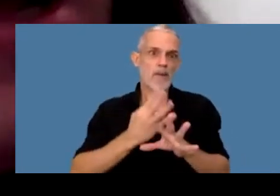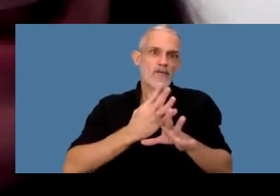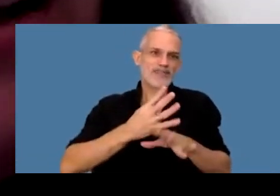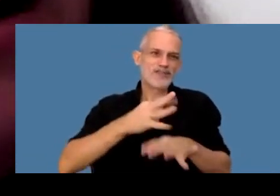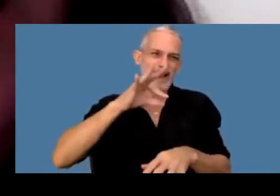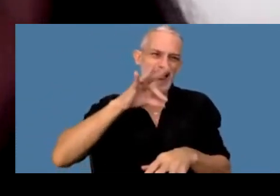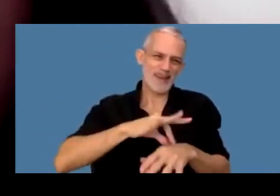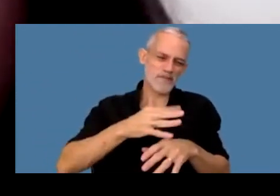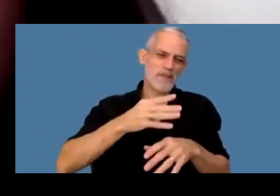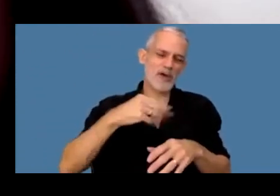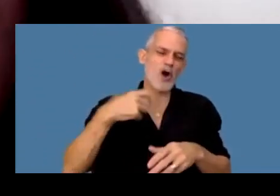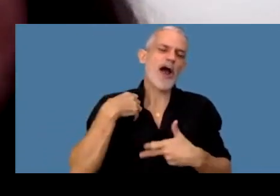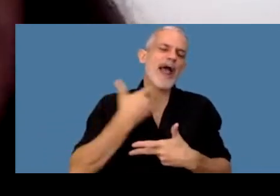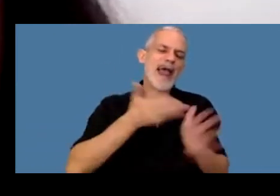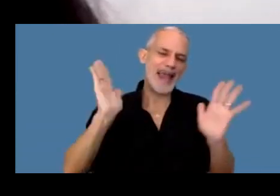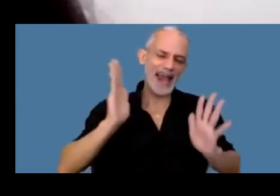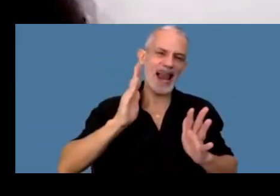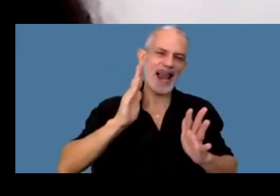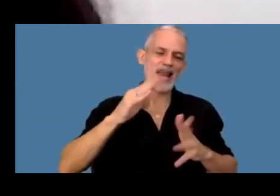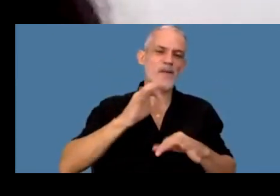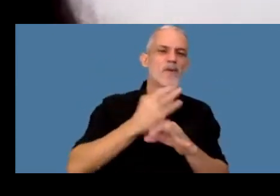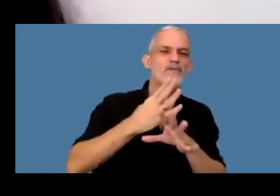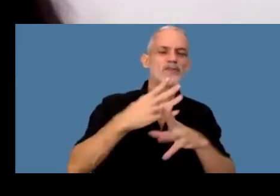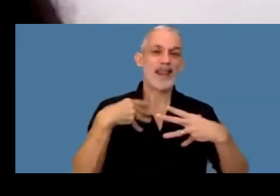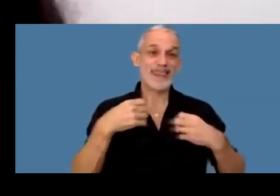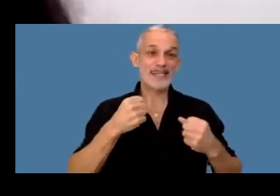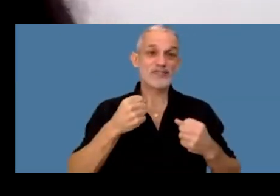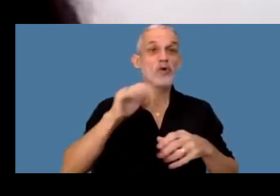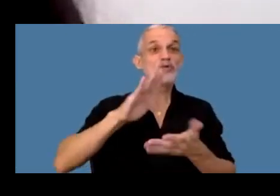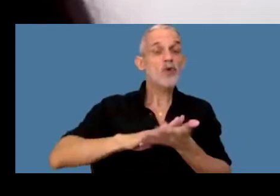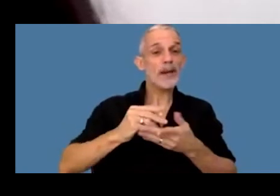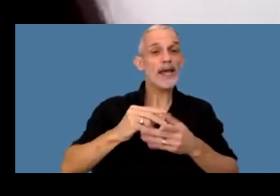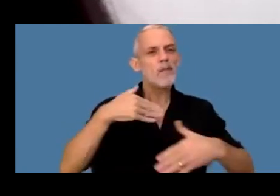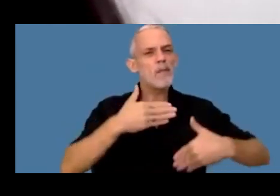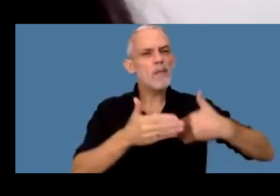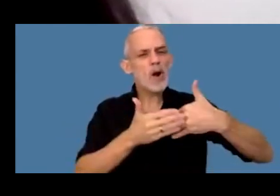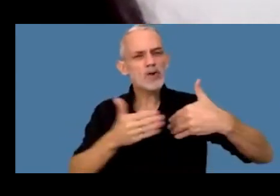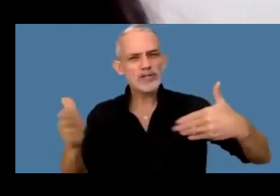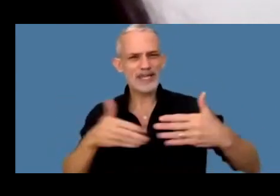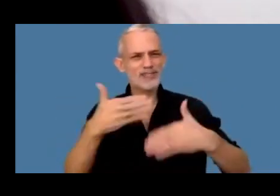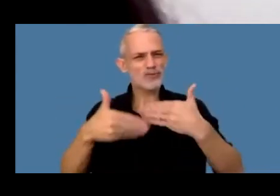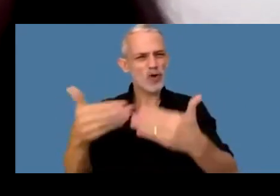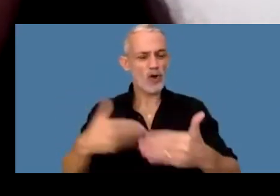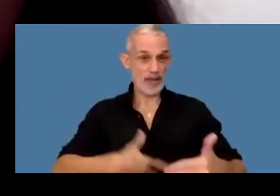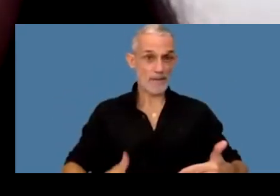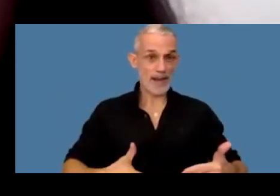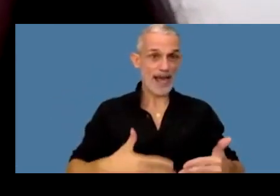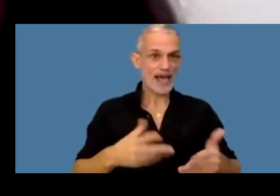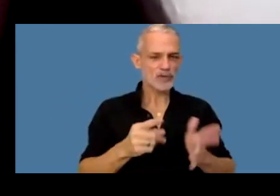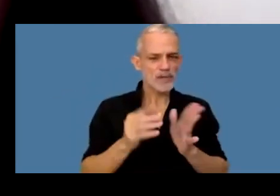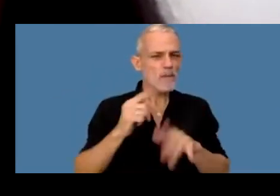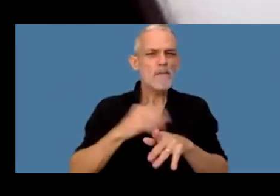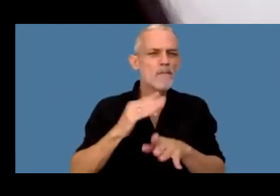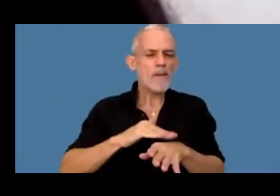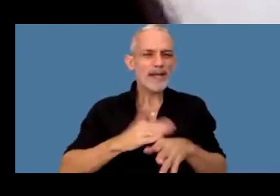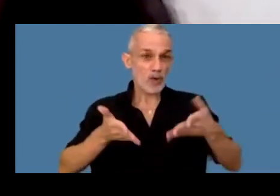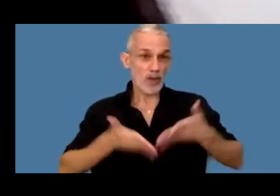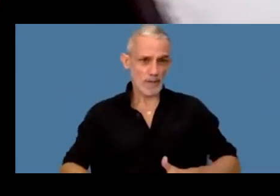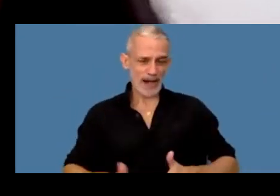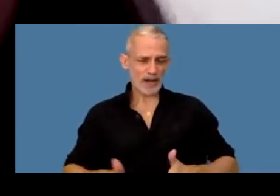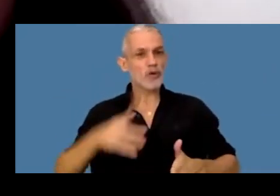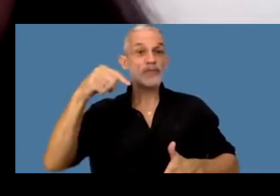lo cual no hay justificativo posible. Y esto tiene que ver, y ahí es donde uno apunta con la